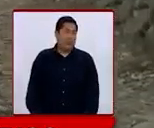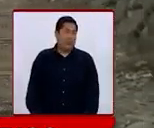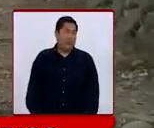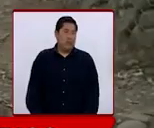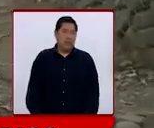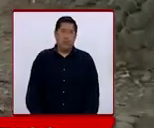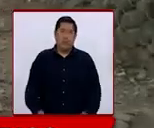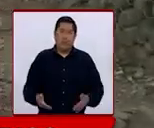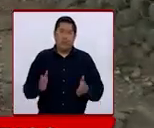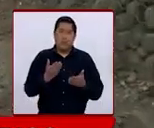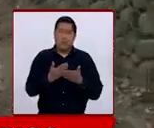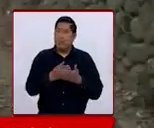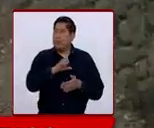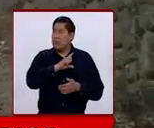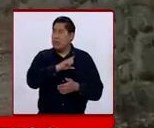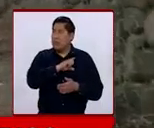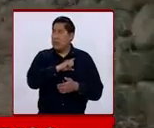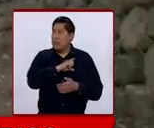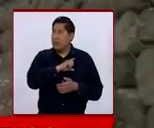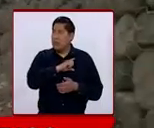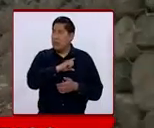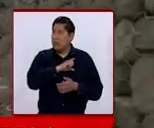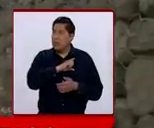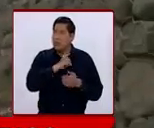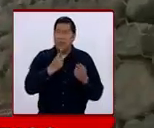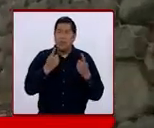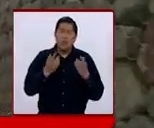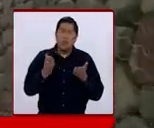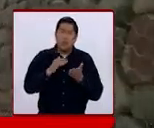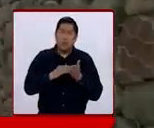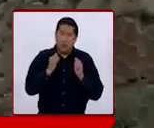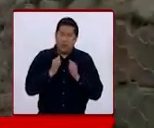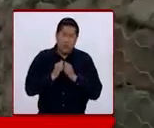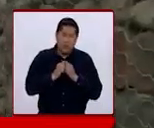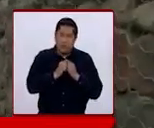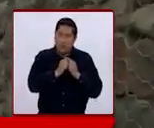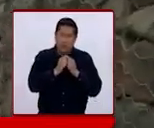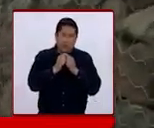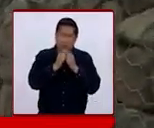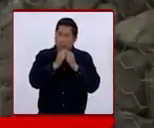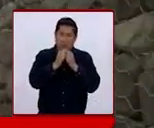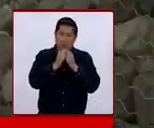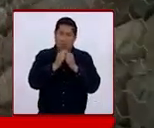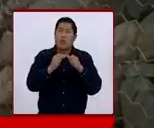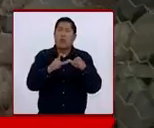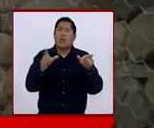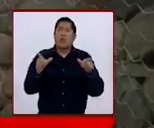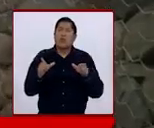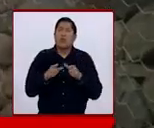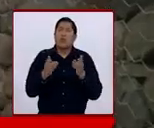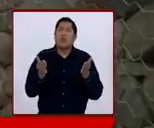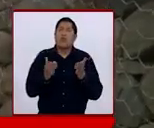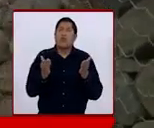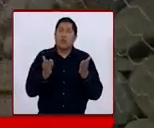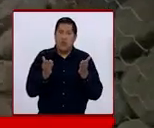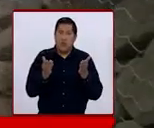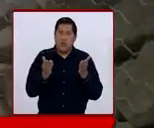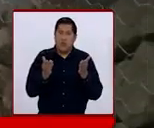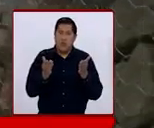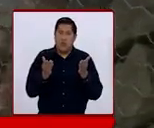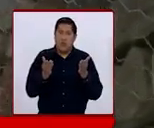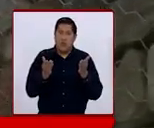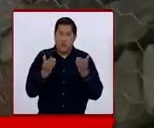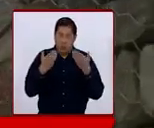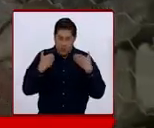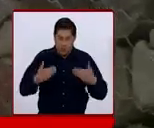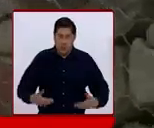Ha llegado personal de la policía. Estamos volviendo a subir con ellos al lugar donde se ha encontrado